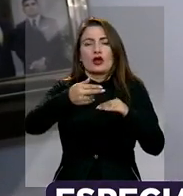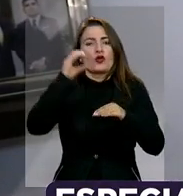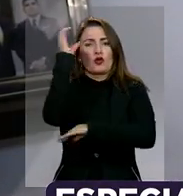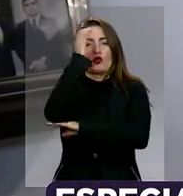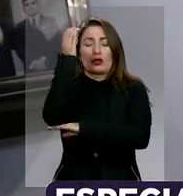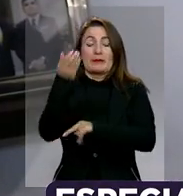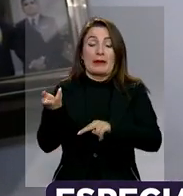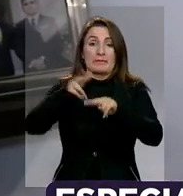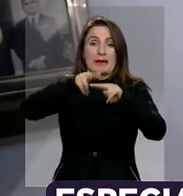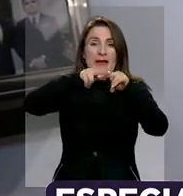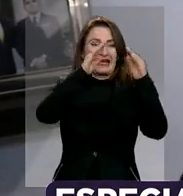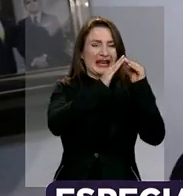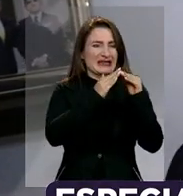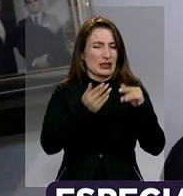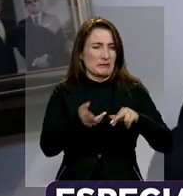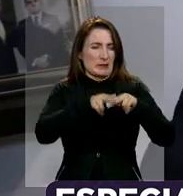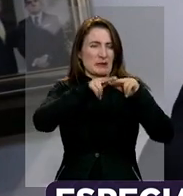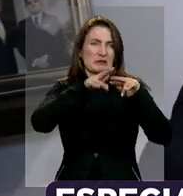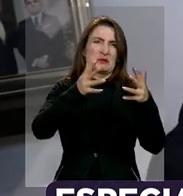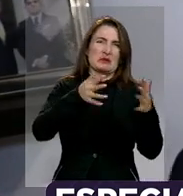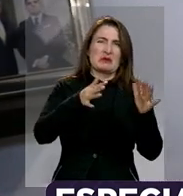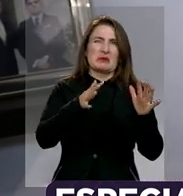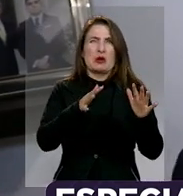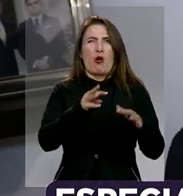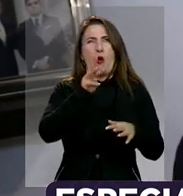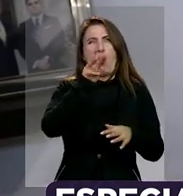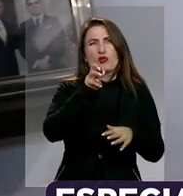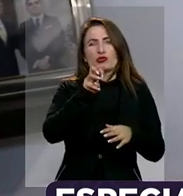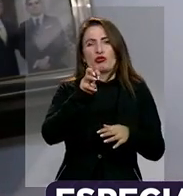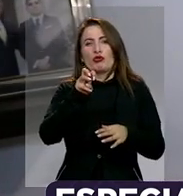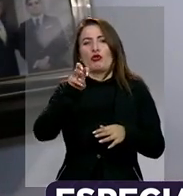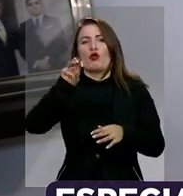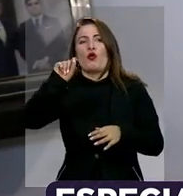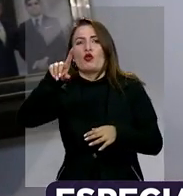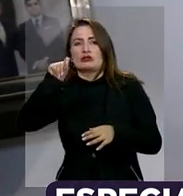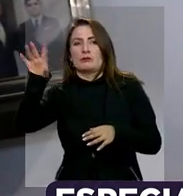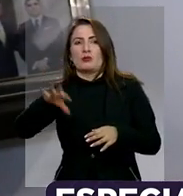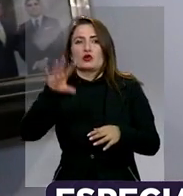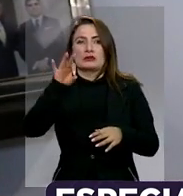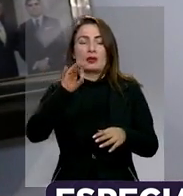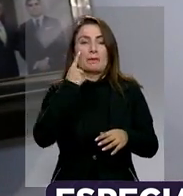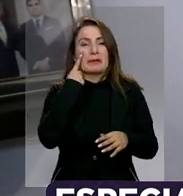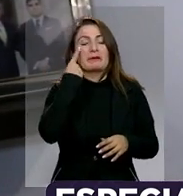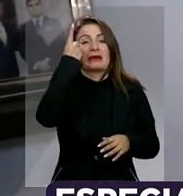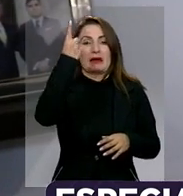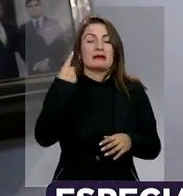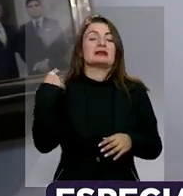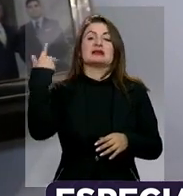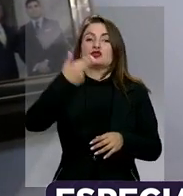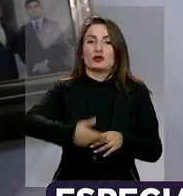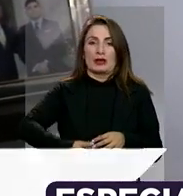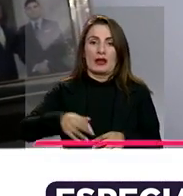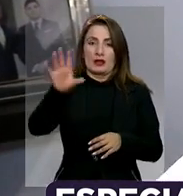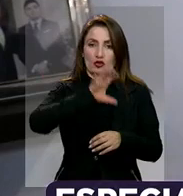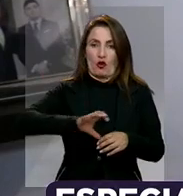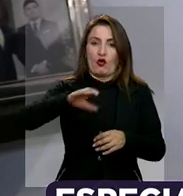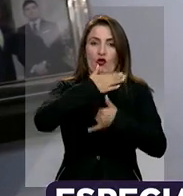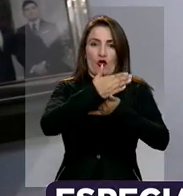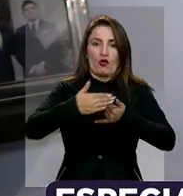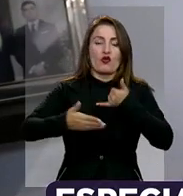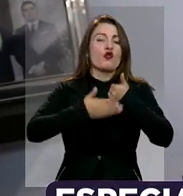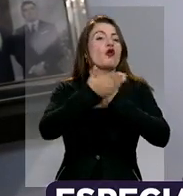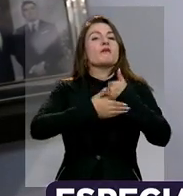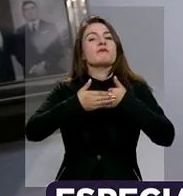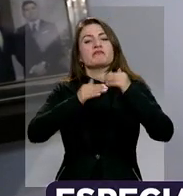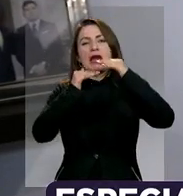crédito hipotecario suele estar entre el 8 y el 11%. Por primera vez en la historia del país vamos a tener tasas